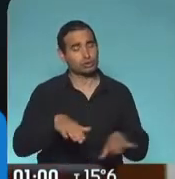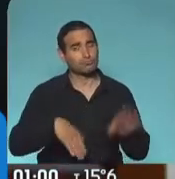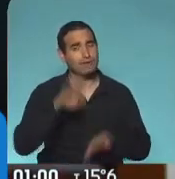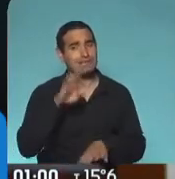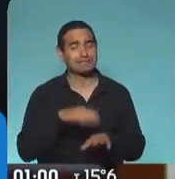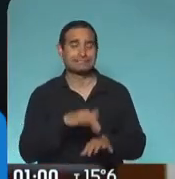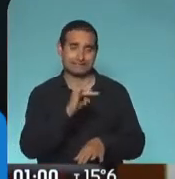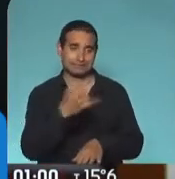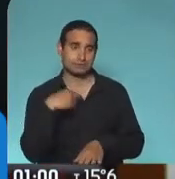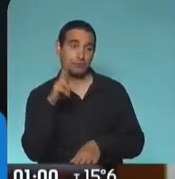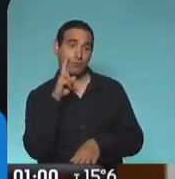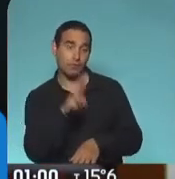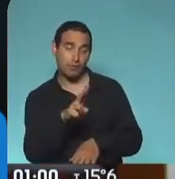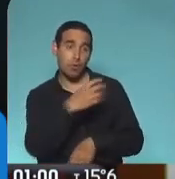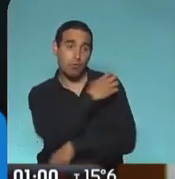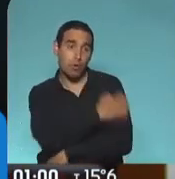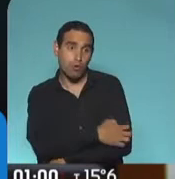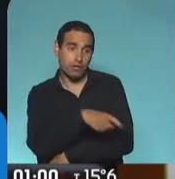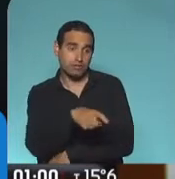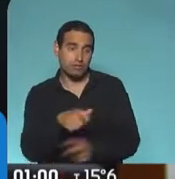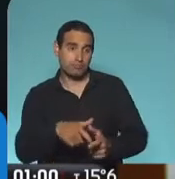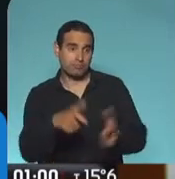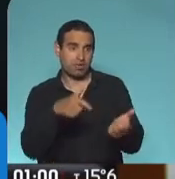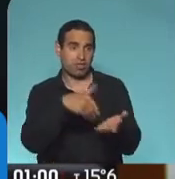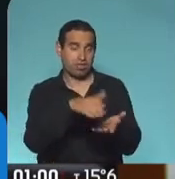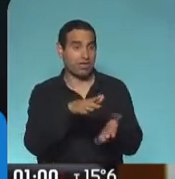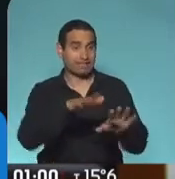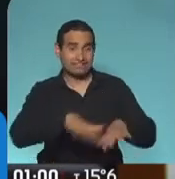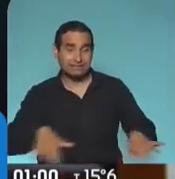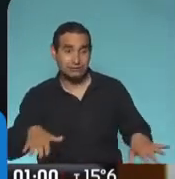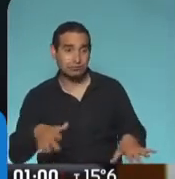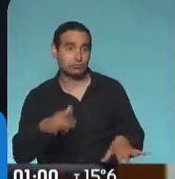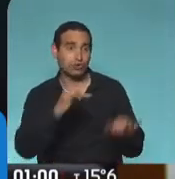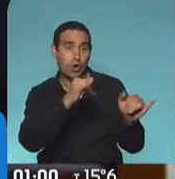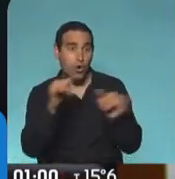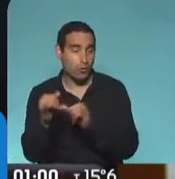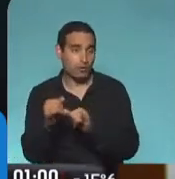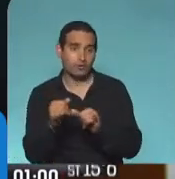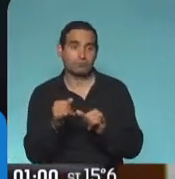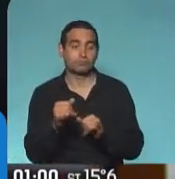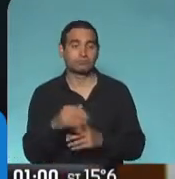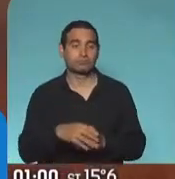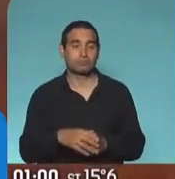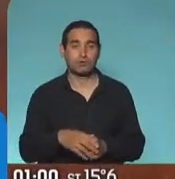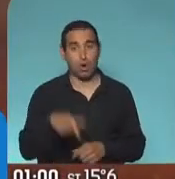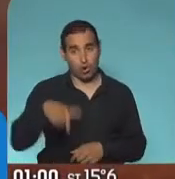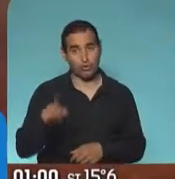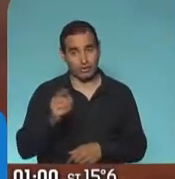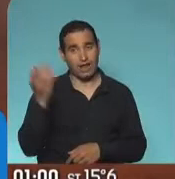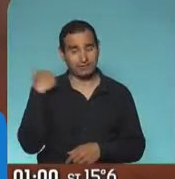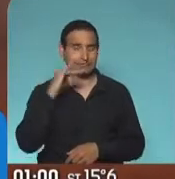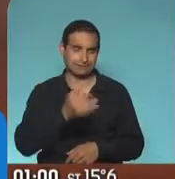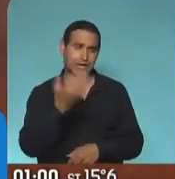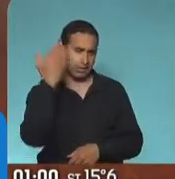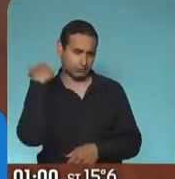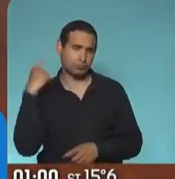no sino el indicador de pobreza de exclusión de nuestros niños y adolescentes la movilidad de hoy vienen ven de hace mucho tiempo y